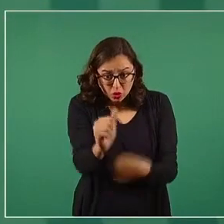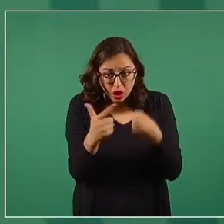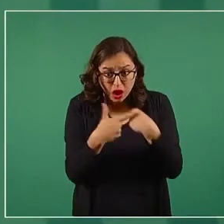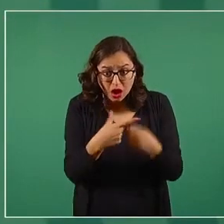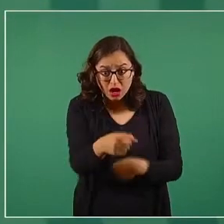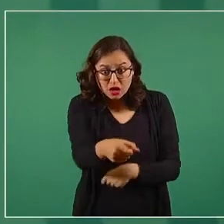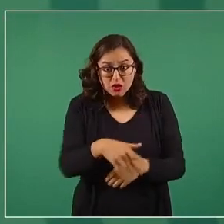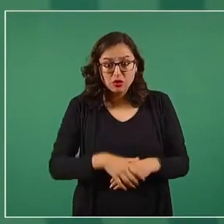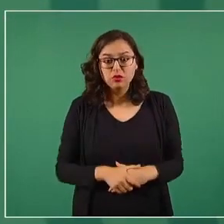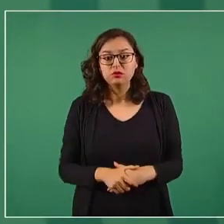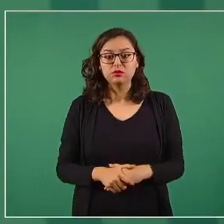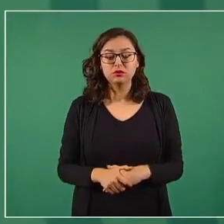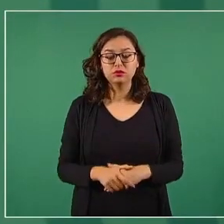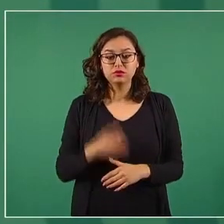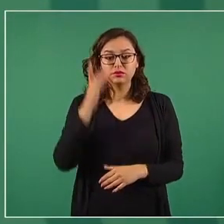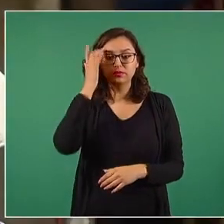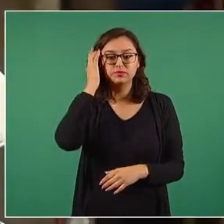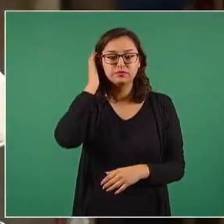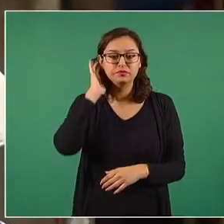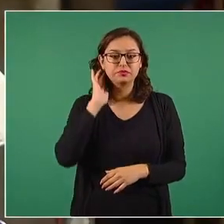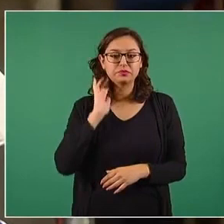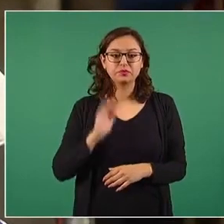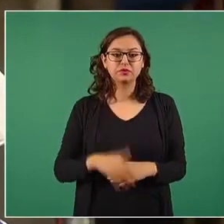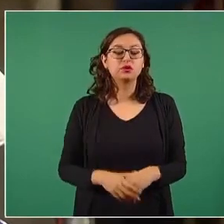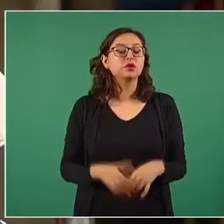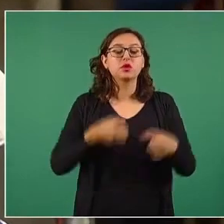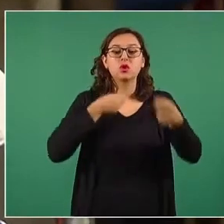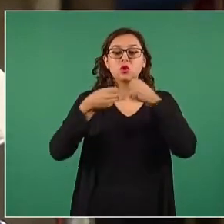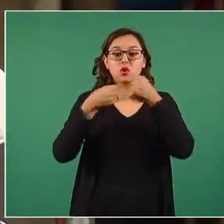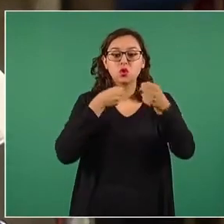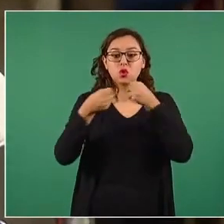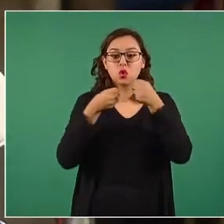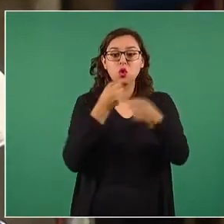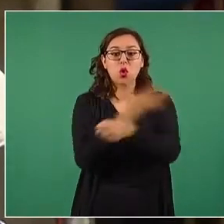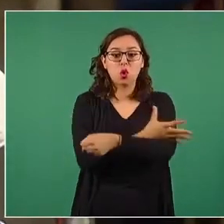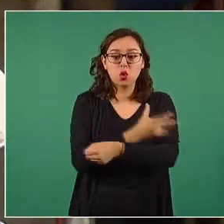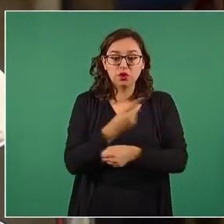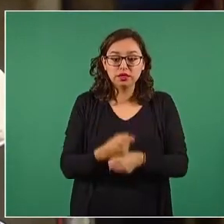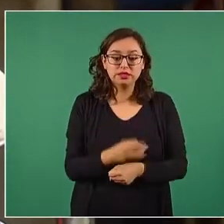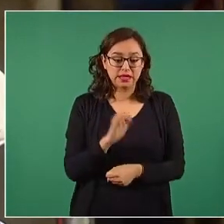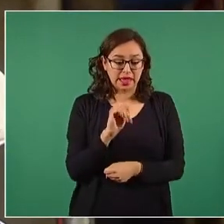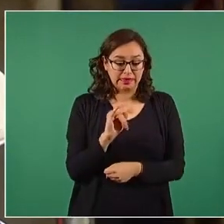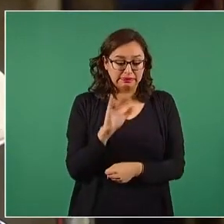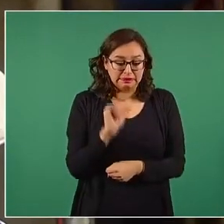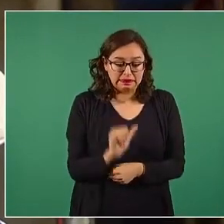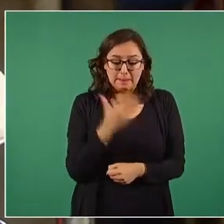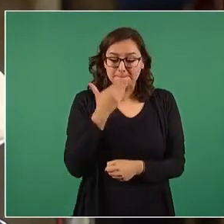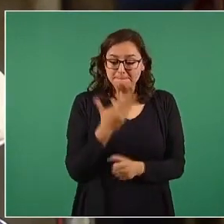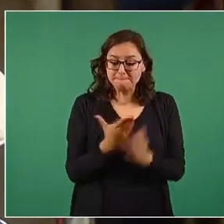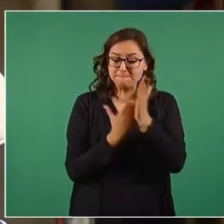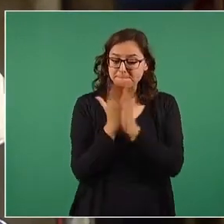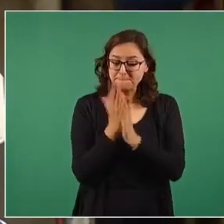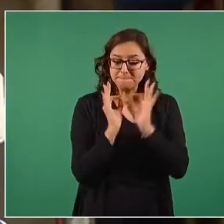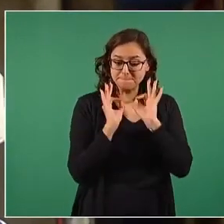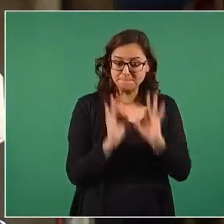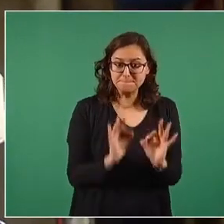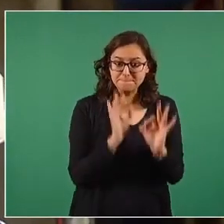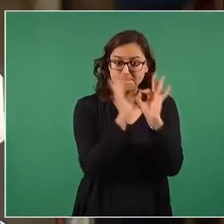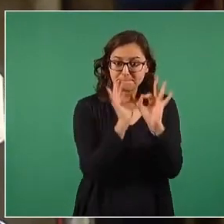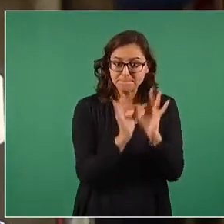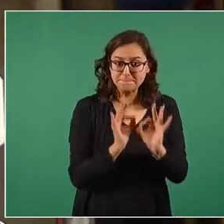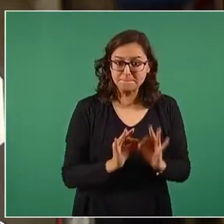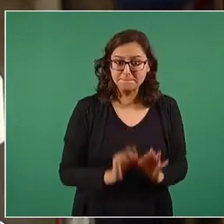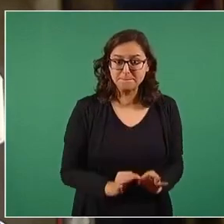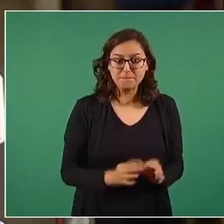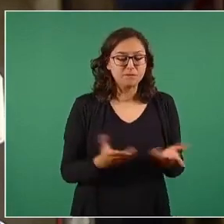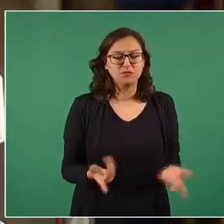Los reporteros honestos o que tratan de hacer su trabajo con ética, con honestidad, con imparcialidad, es